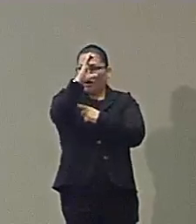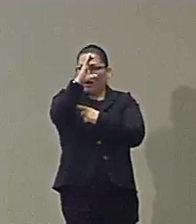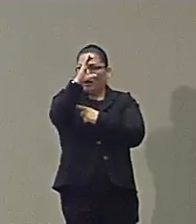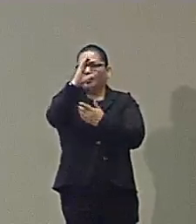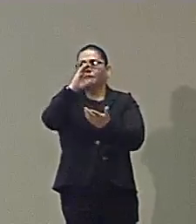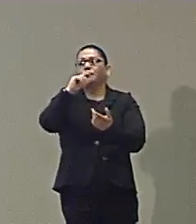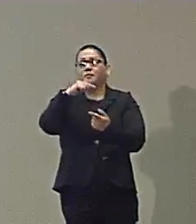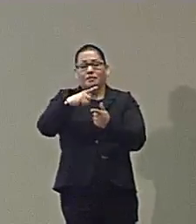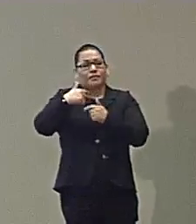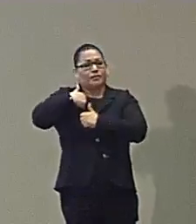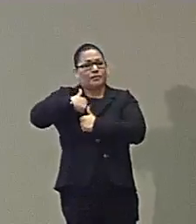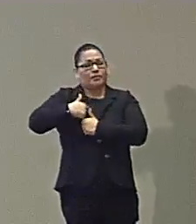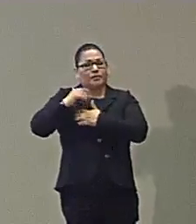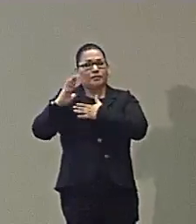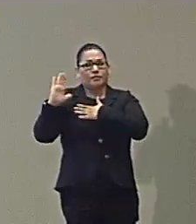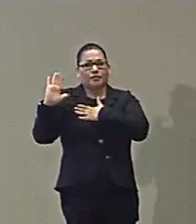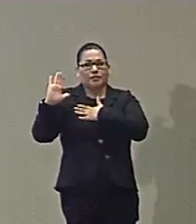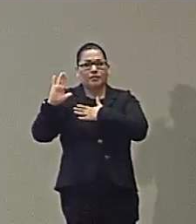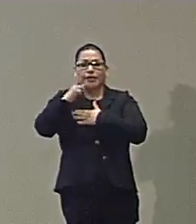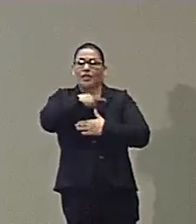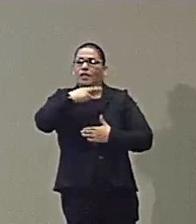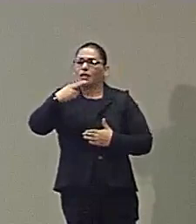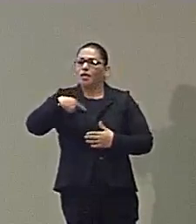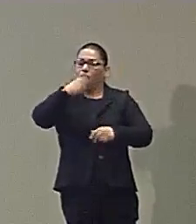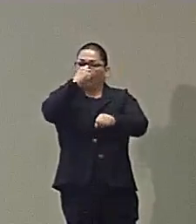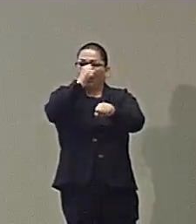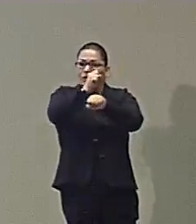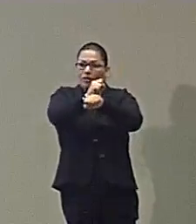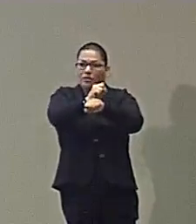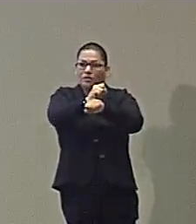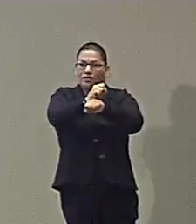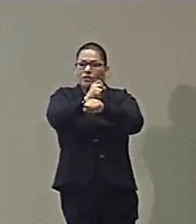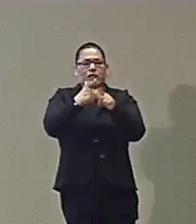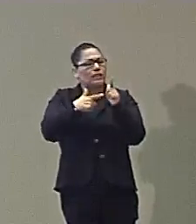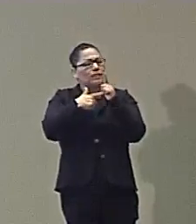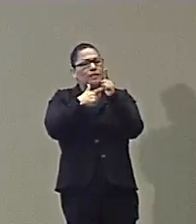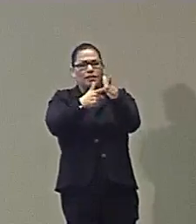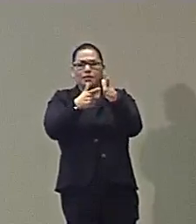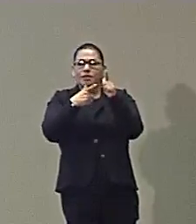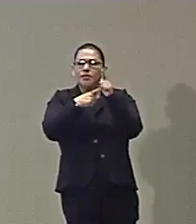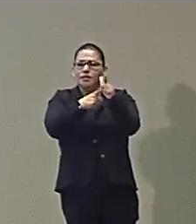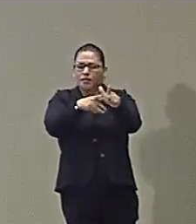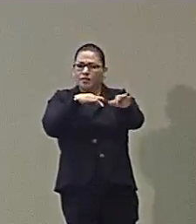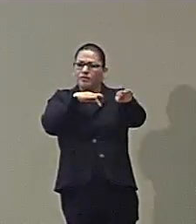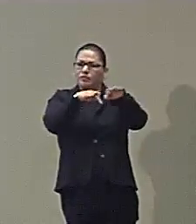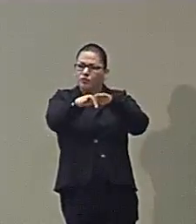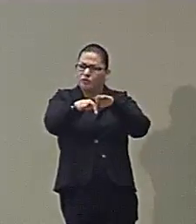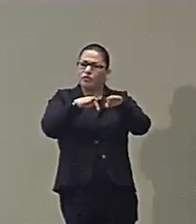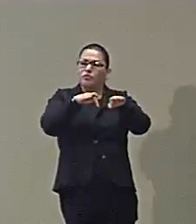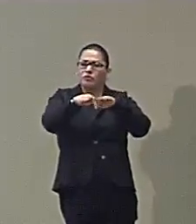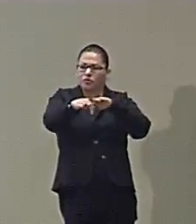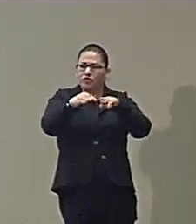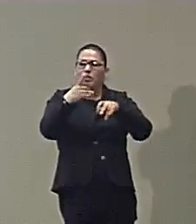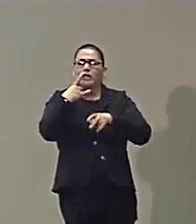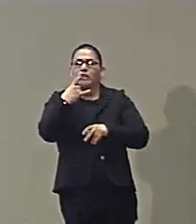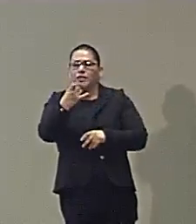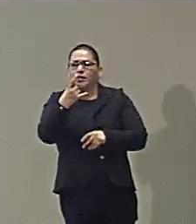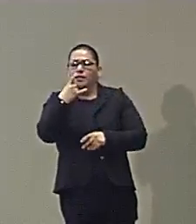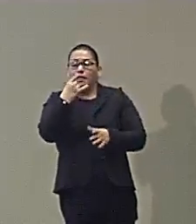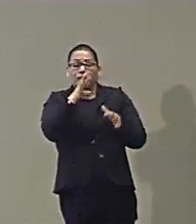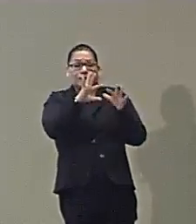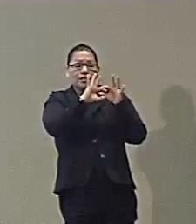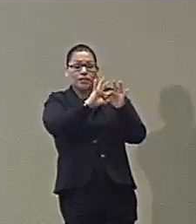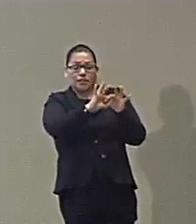reitero el compromiso de nuestra secretaria de seguir trabajando por esta alianza